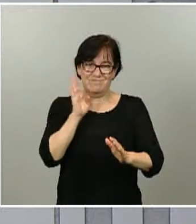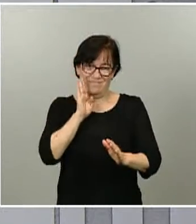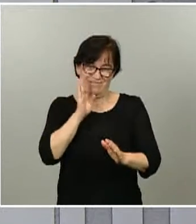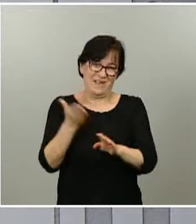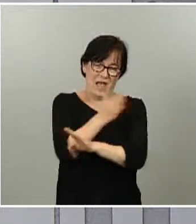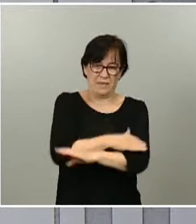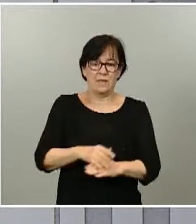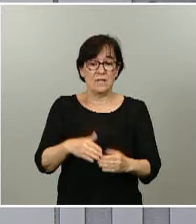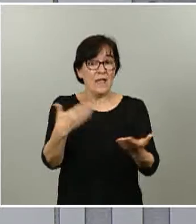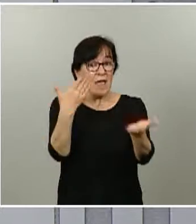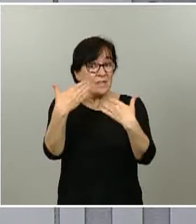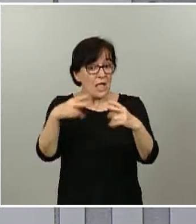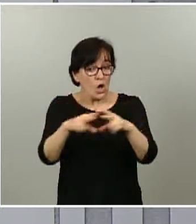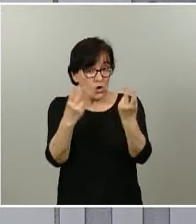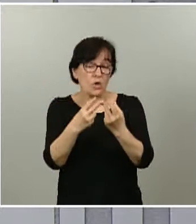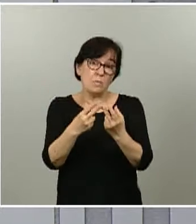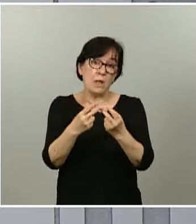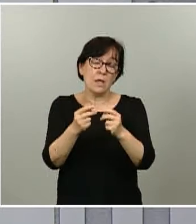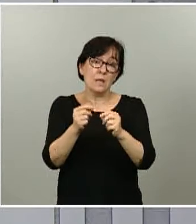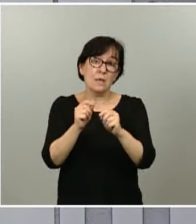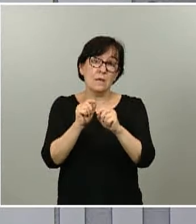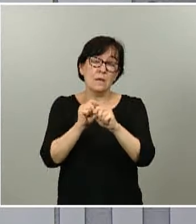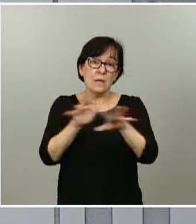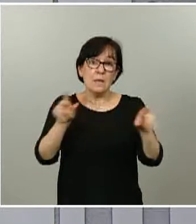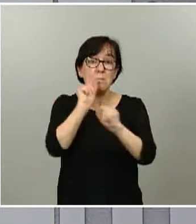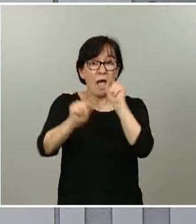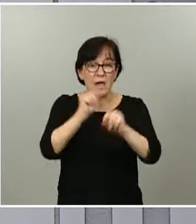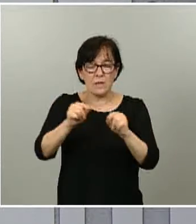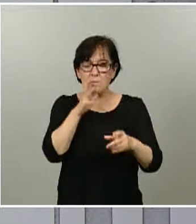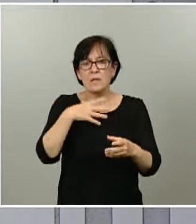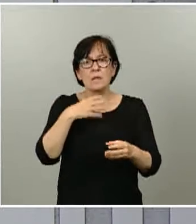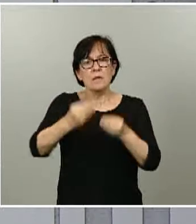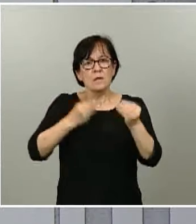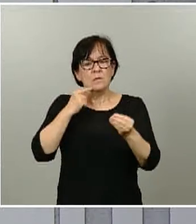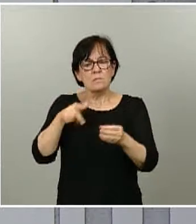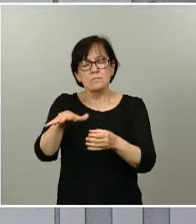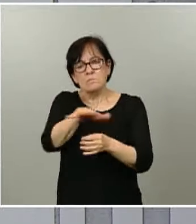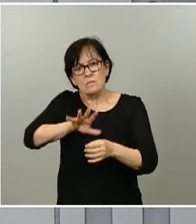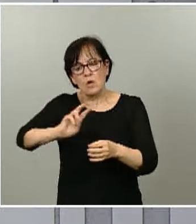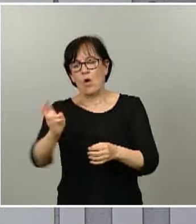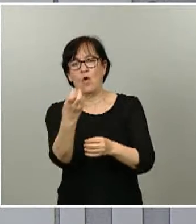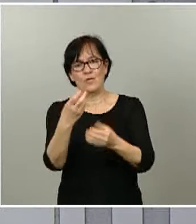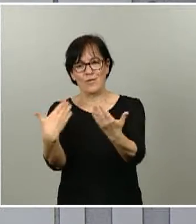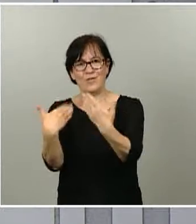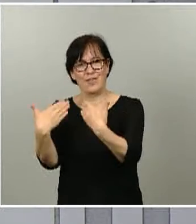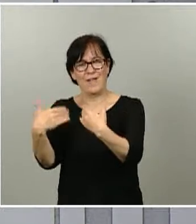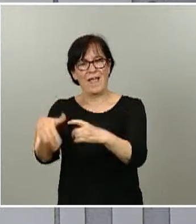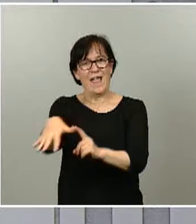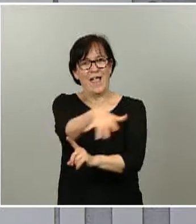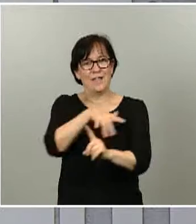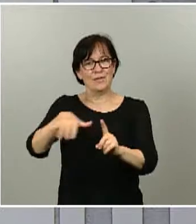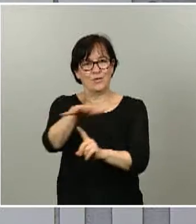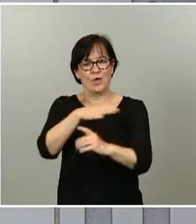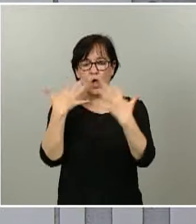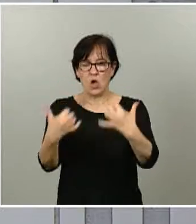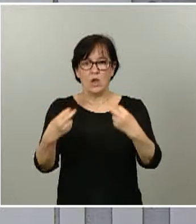fruto de la pandemia sanitaria, el Gobierno también ha optado por otro espacio de diálogo, que ha sido el entorno del Congreso de los Diputados